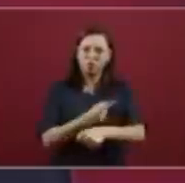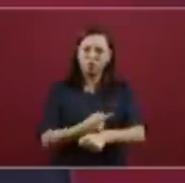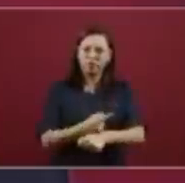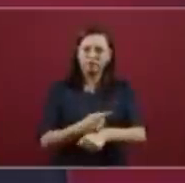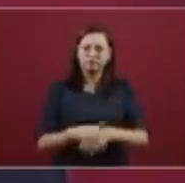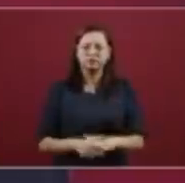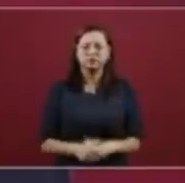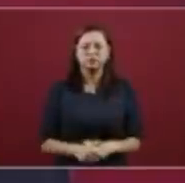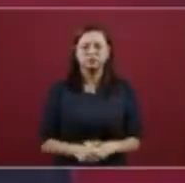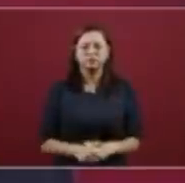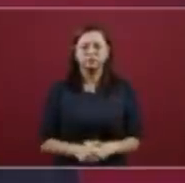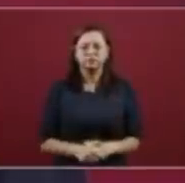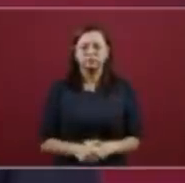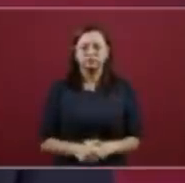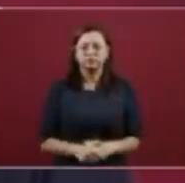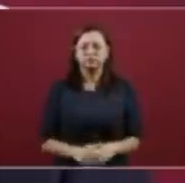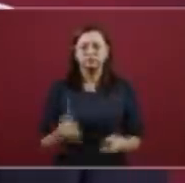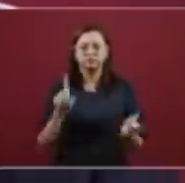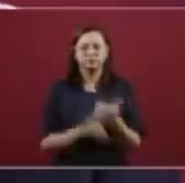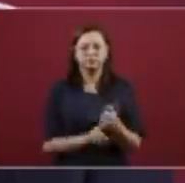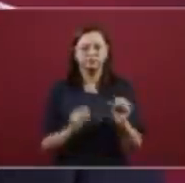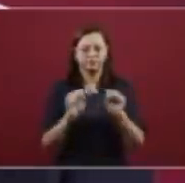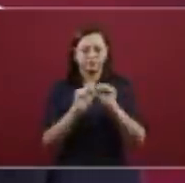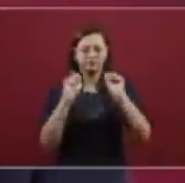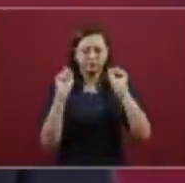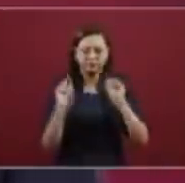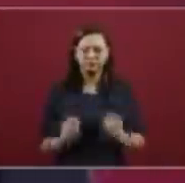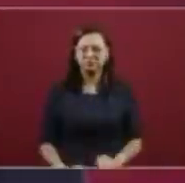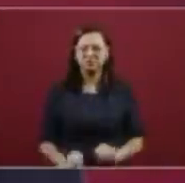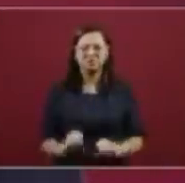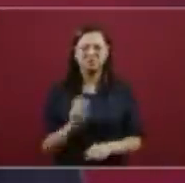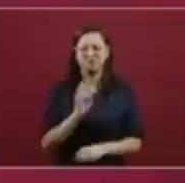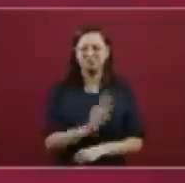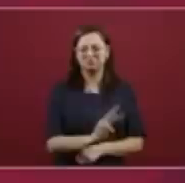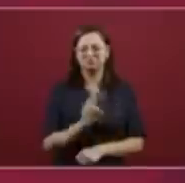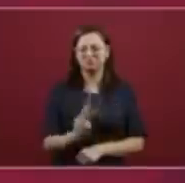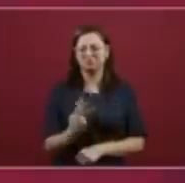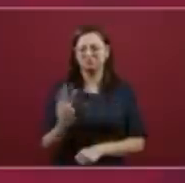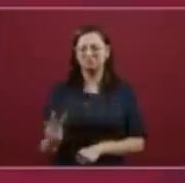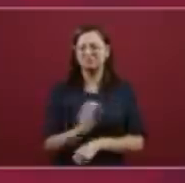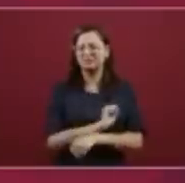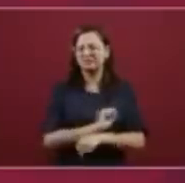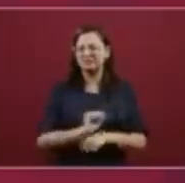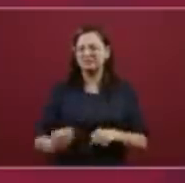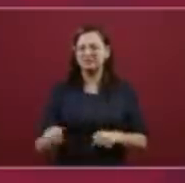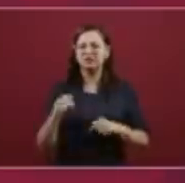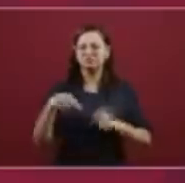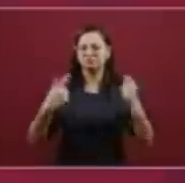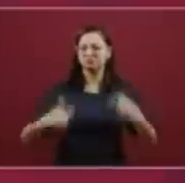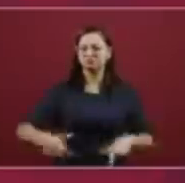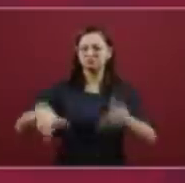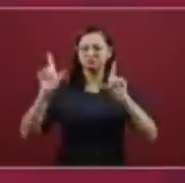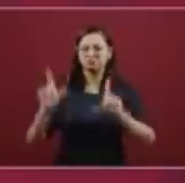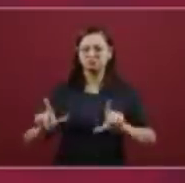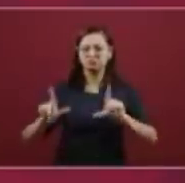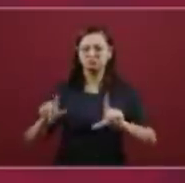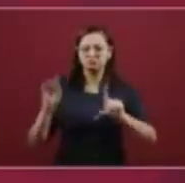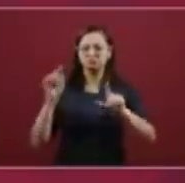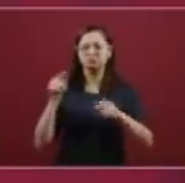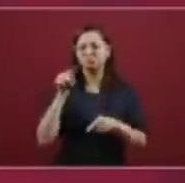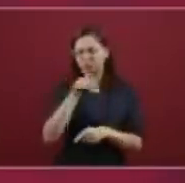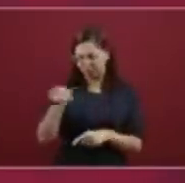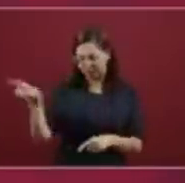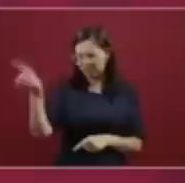un sistema, en una plataforma sencilla, se va a poder conocer